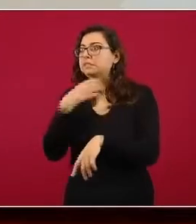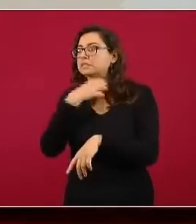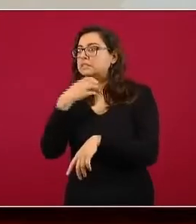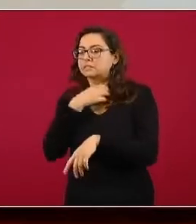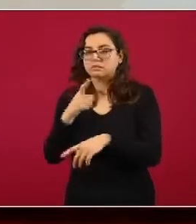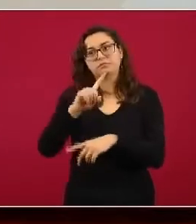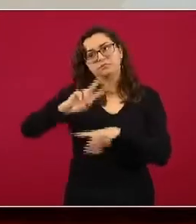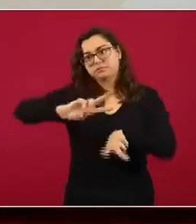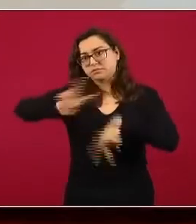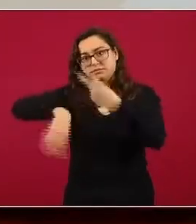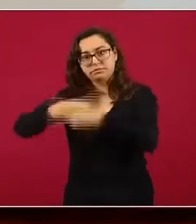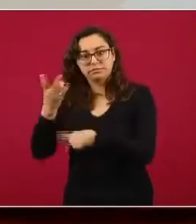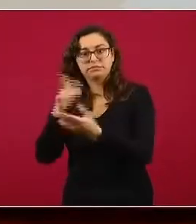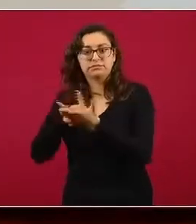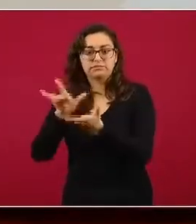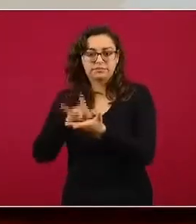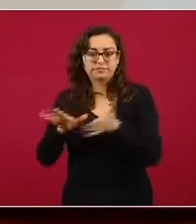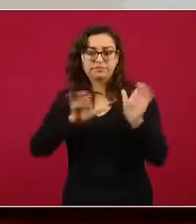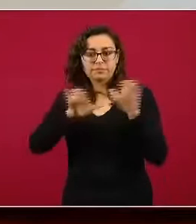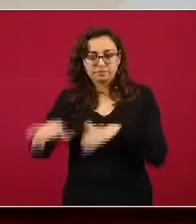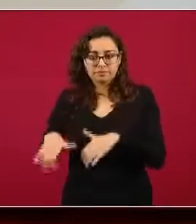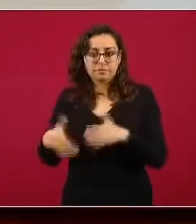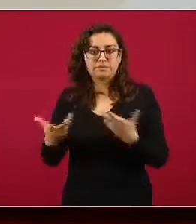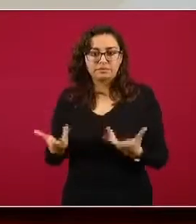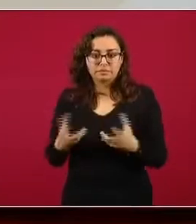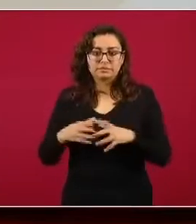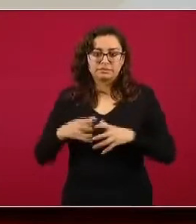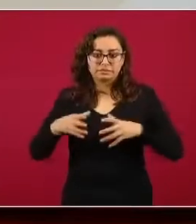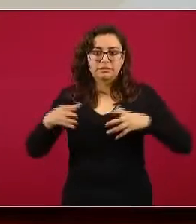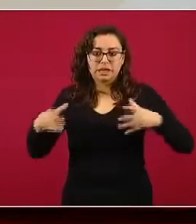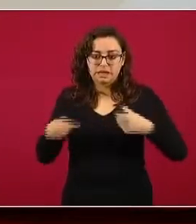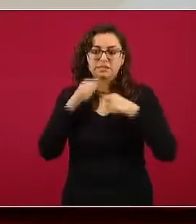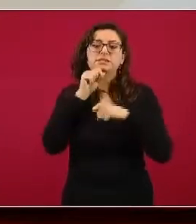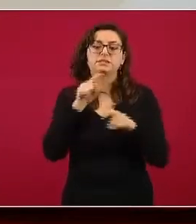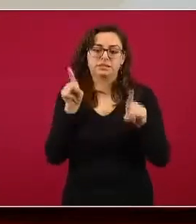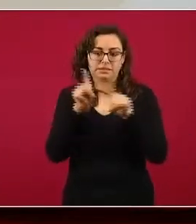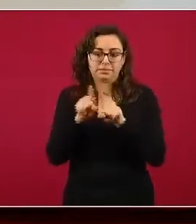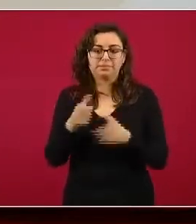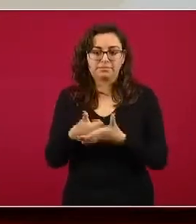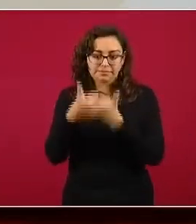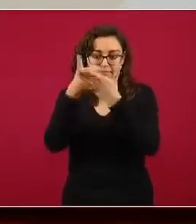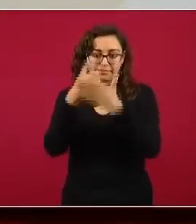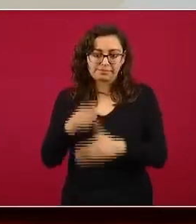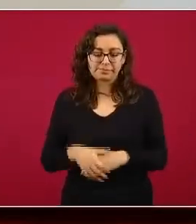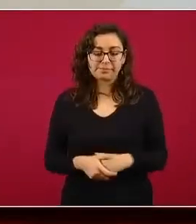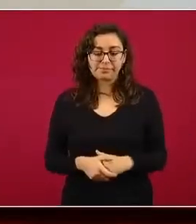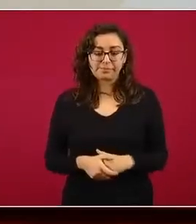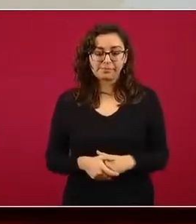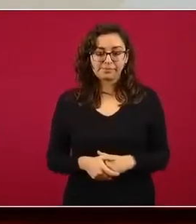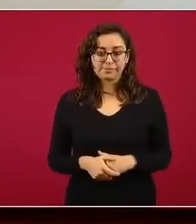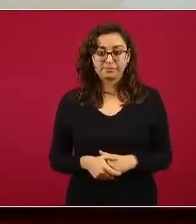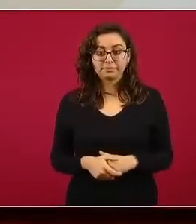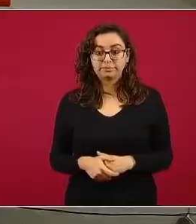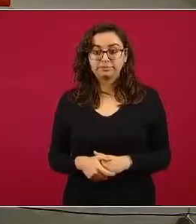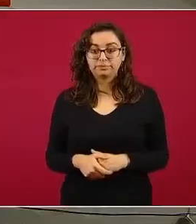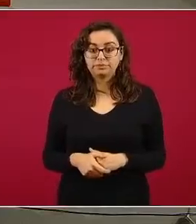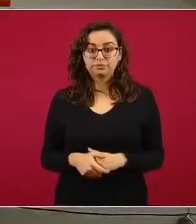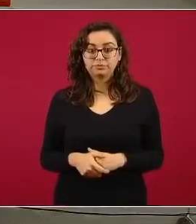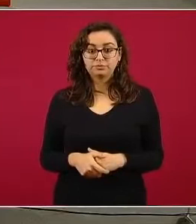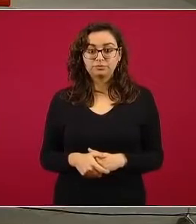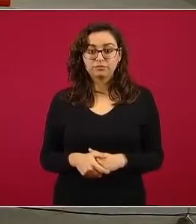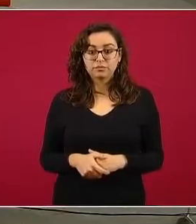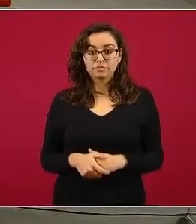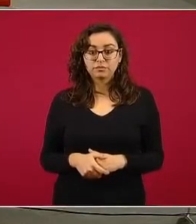de la mano con la contratación, lógicamente está incrementando también esas capacidades. ¿Van a contratar